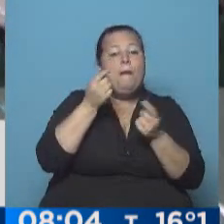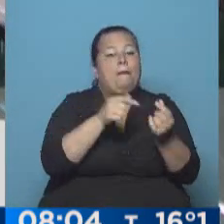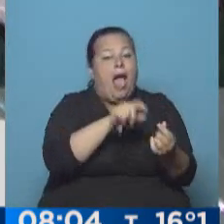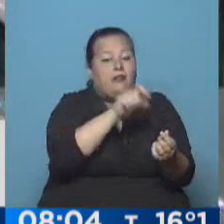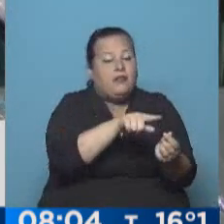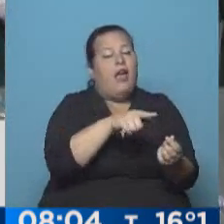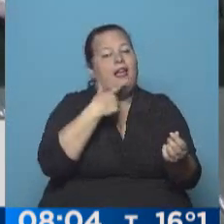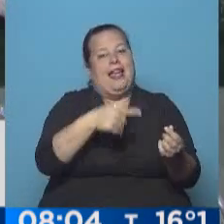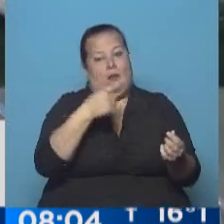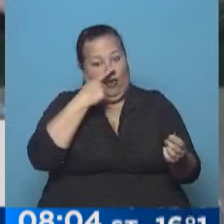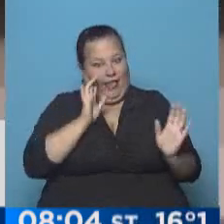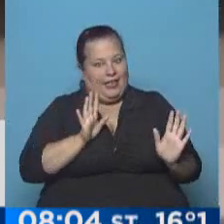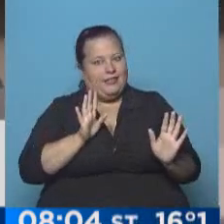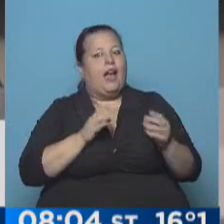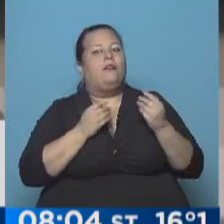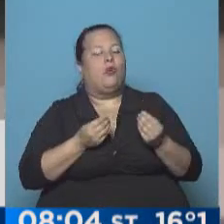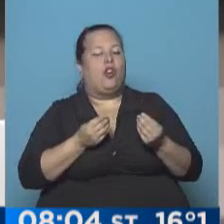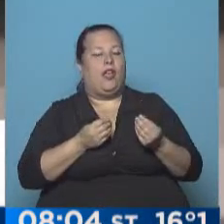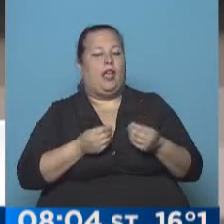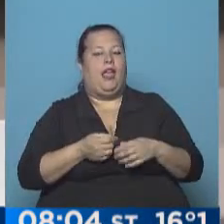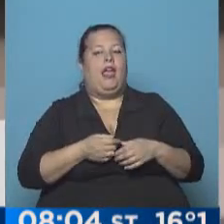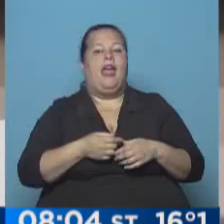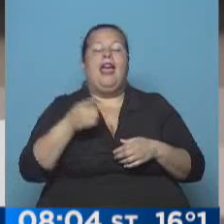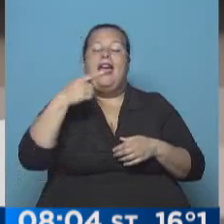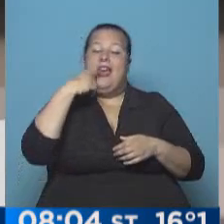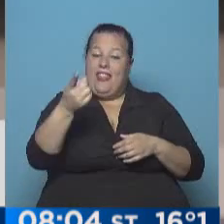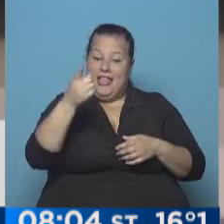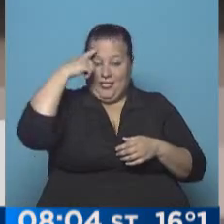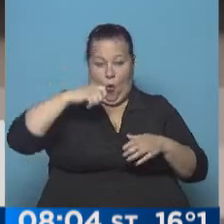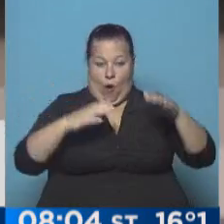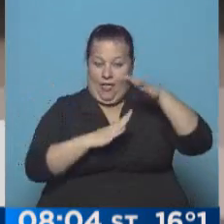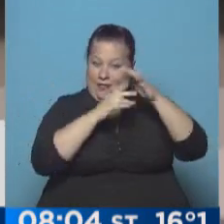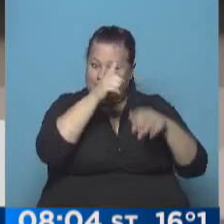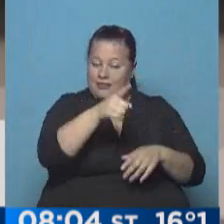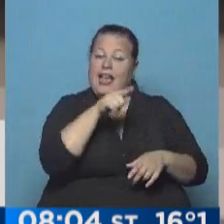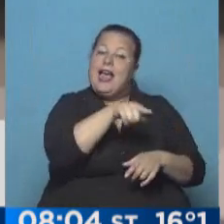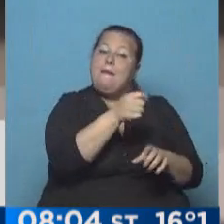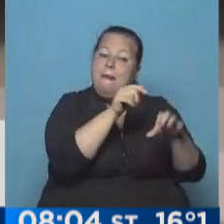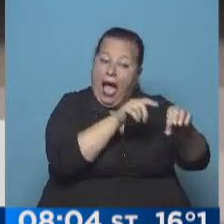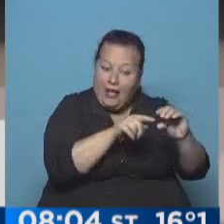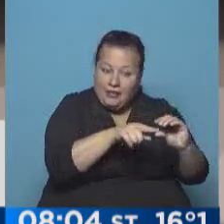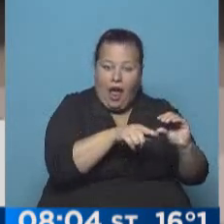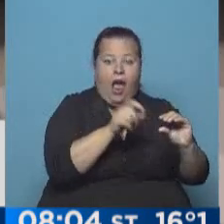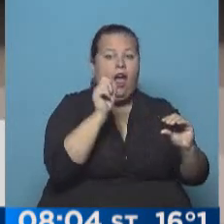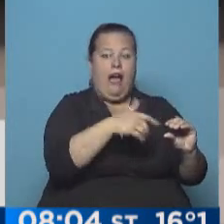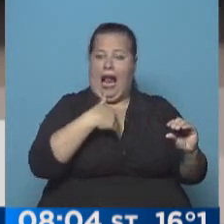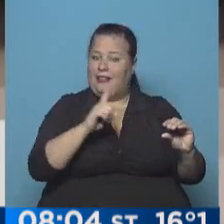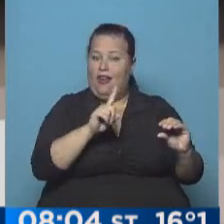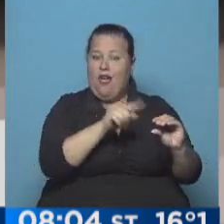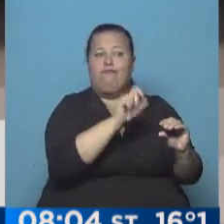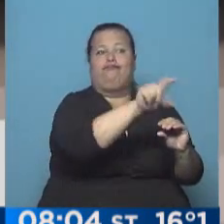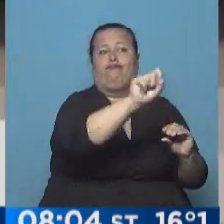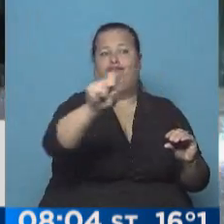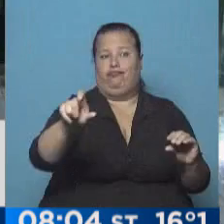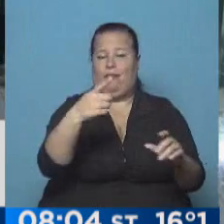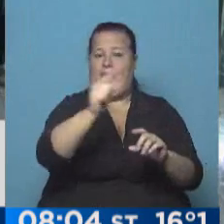y acate lo interesante lourdes porque lo que dice hacer la corte de apelaciones es que esa plata ya no es de argentina es de los bonistas